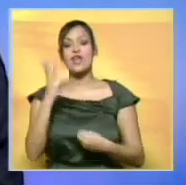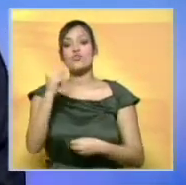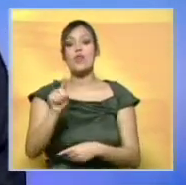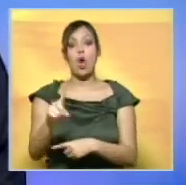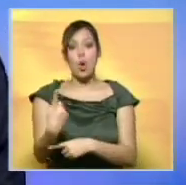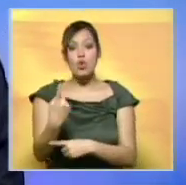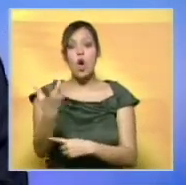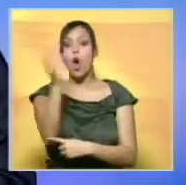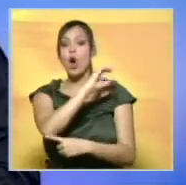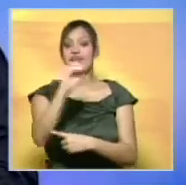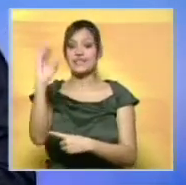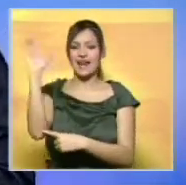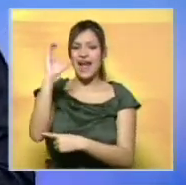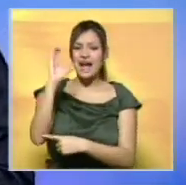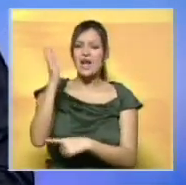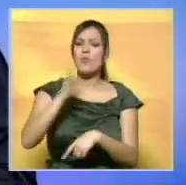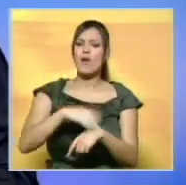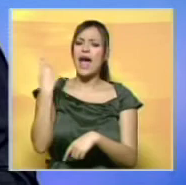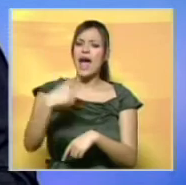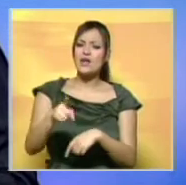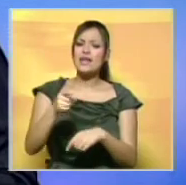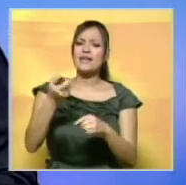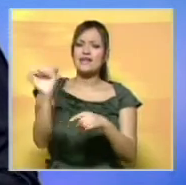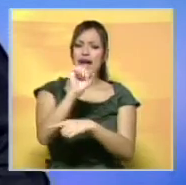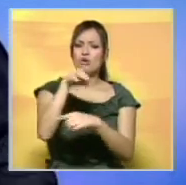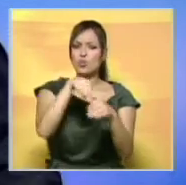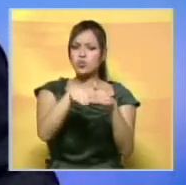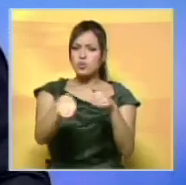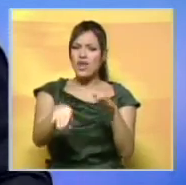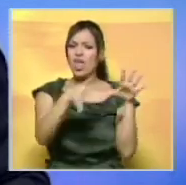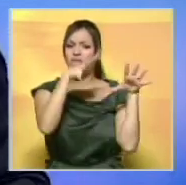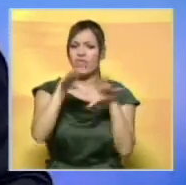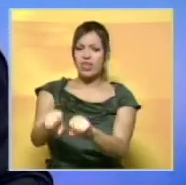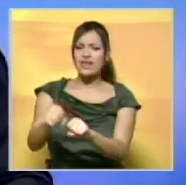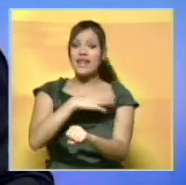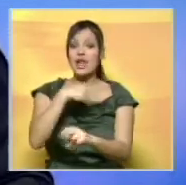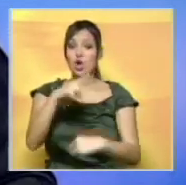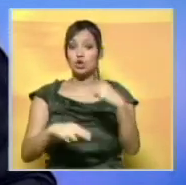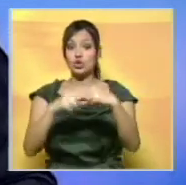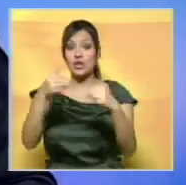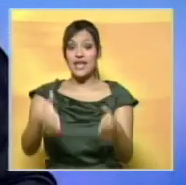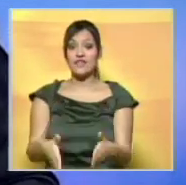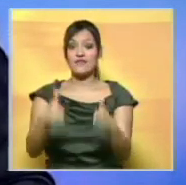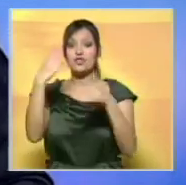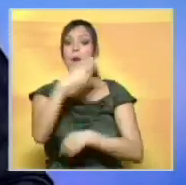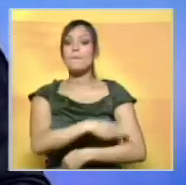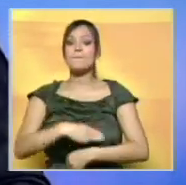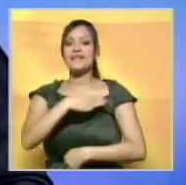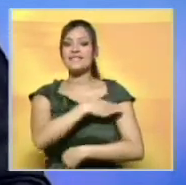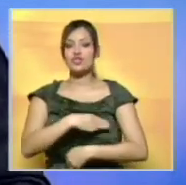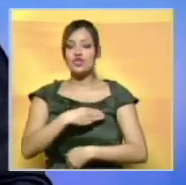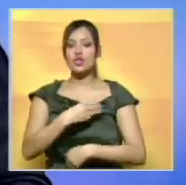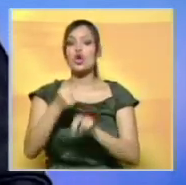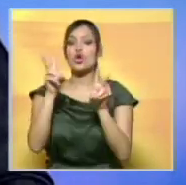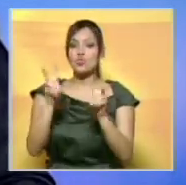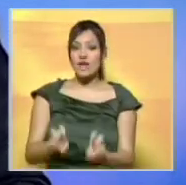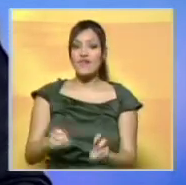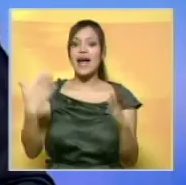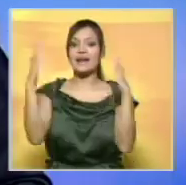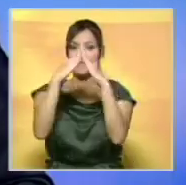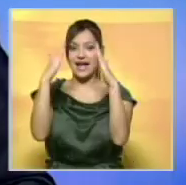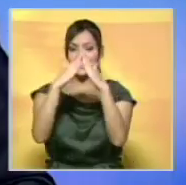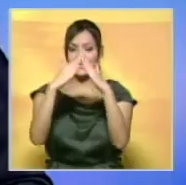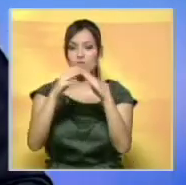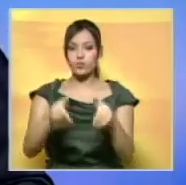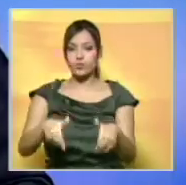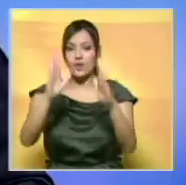de Caracas protestaron por la expropiación de un estacionamiento del sector para la construcción de edificios de la Gran Misión Vivienda Venezuela. Euclides